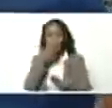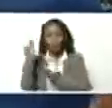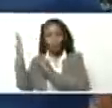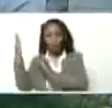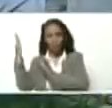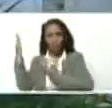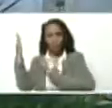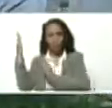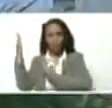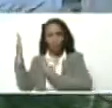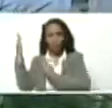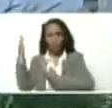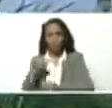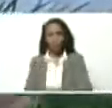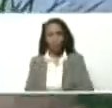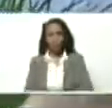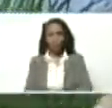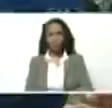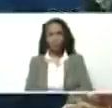Salud. Nazdarovia.